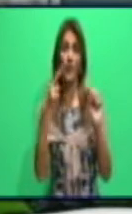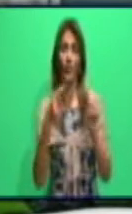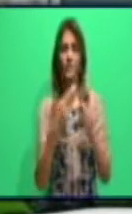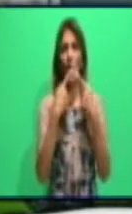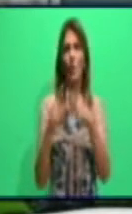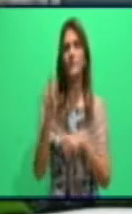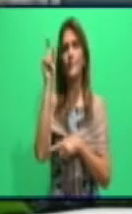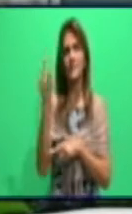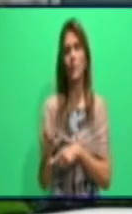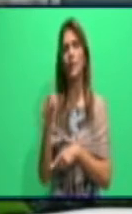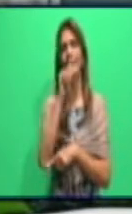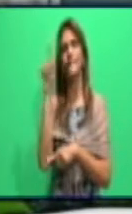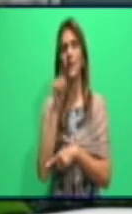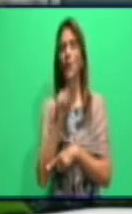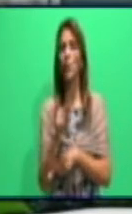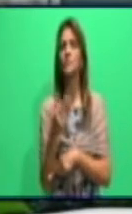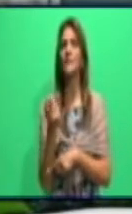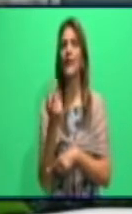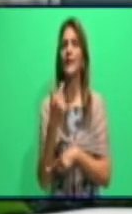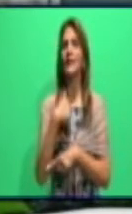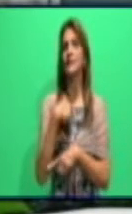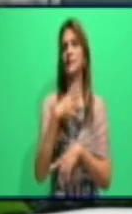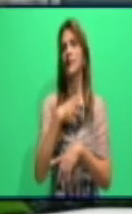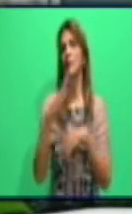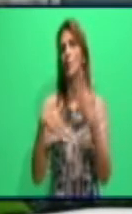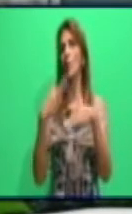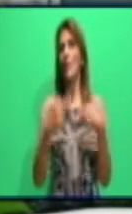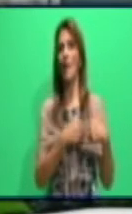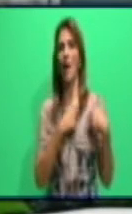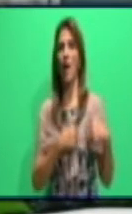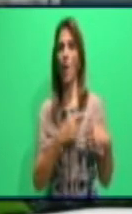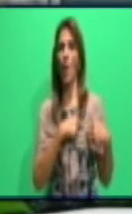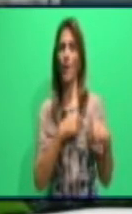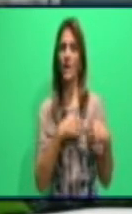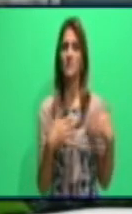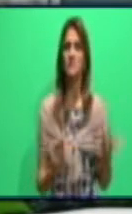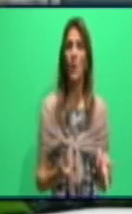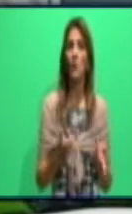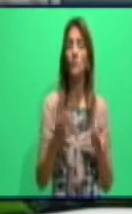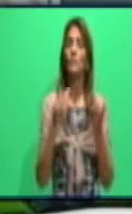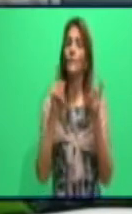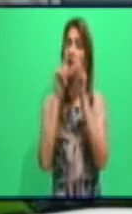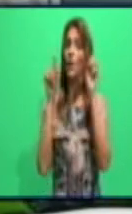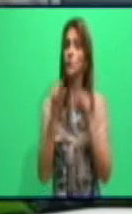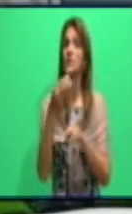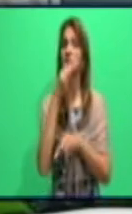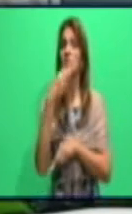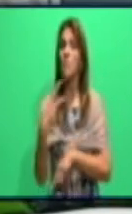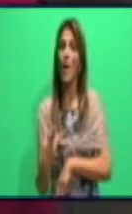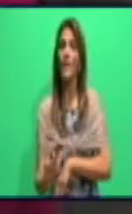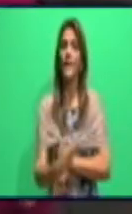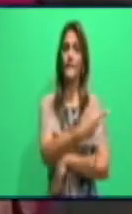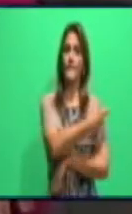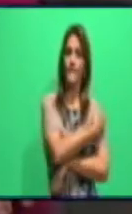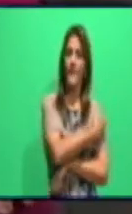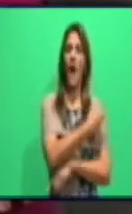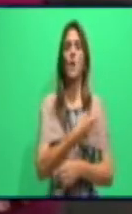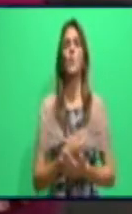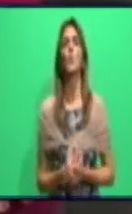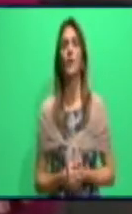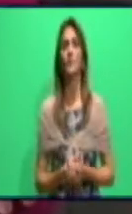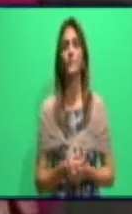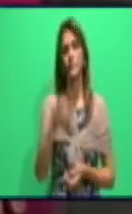que si un cardiópata puede recibir la vacuna, el ensayo clínico de Abdala, doctora. Sí, Yunel, ninguna